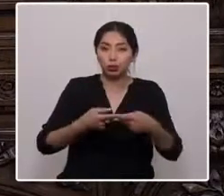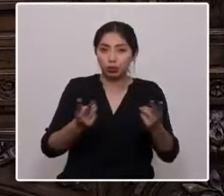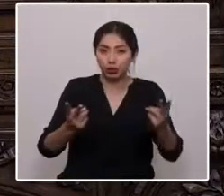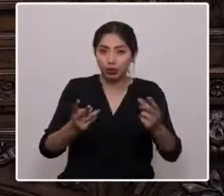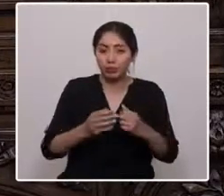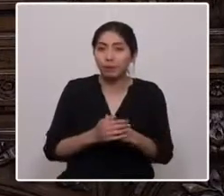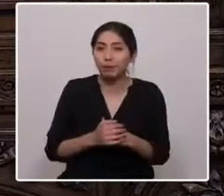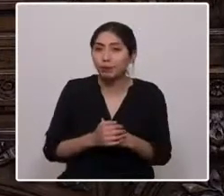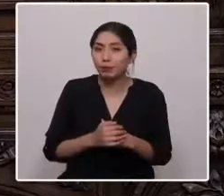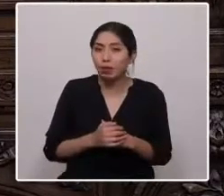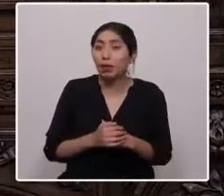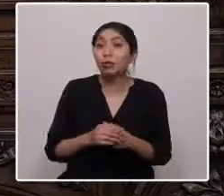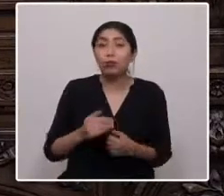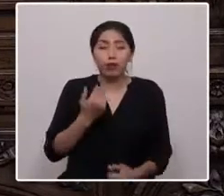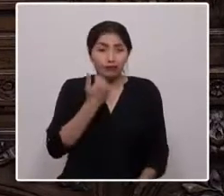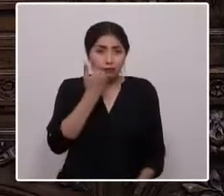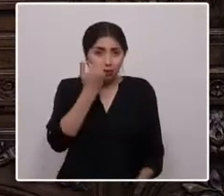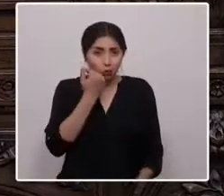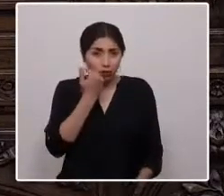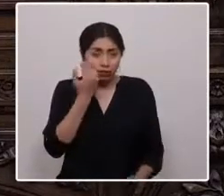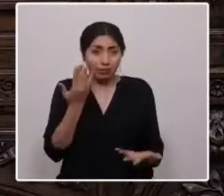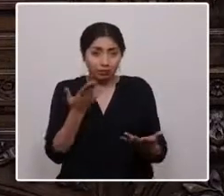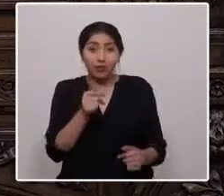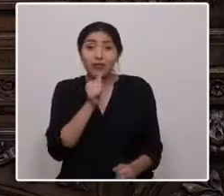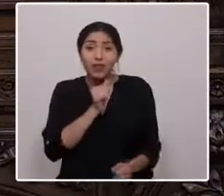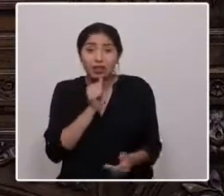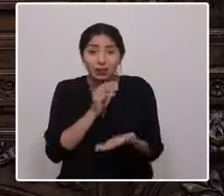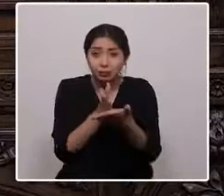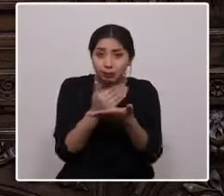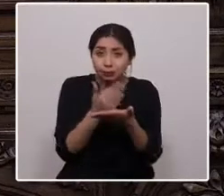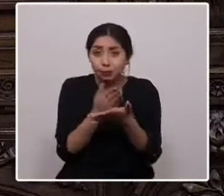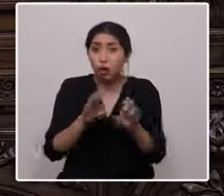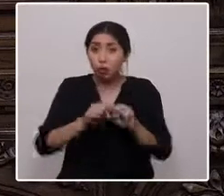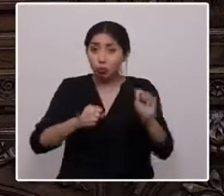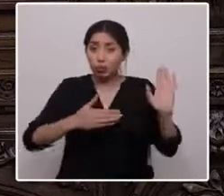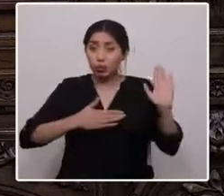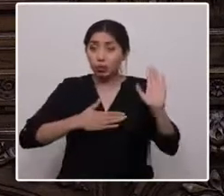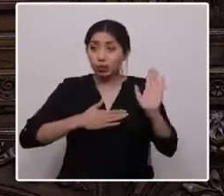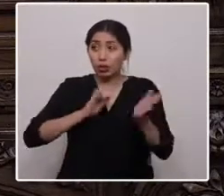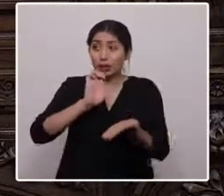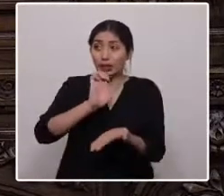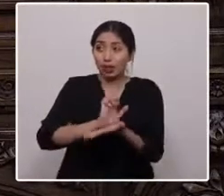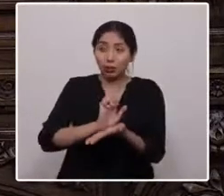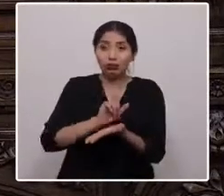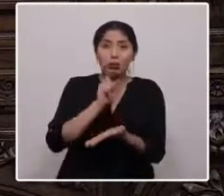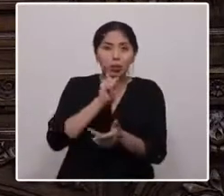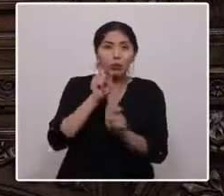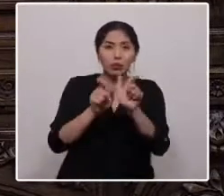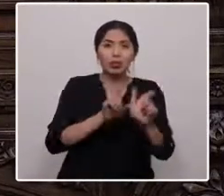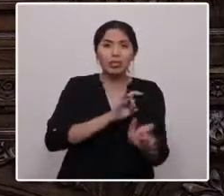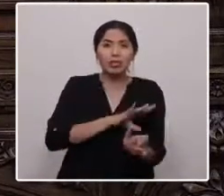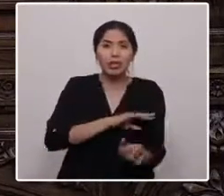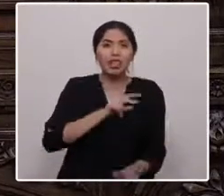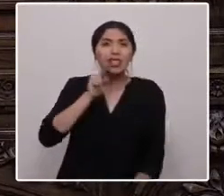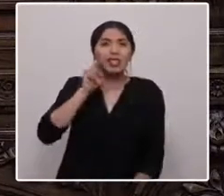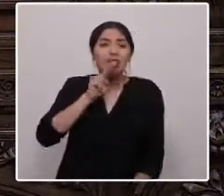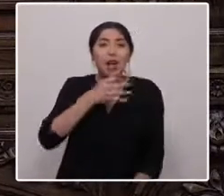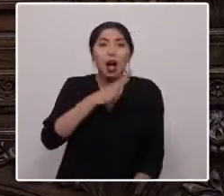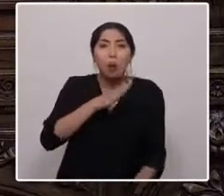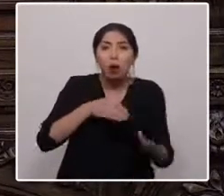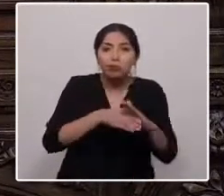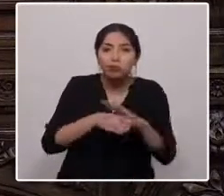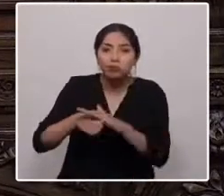una vergüenza que por falta de planificación y compromiso del estado tengamos chilenos sin acceso al agua es de justicia